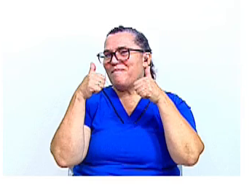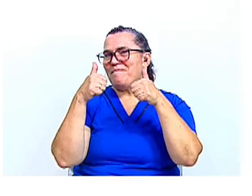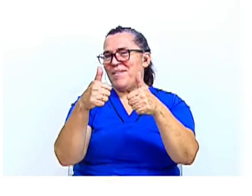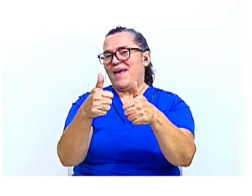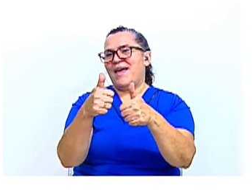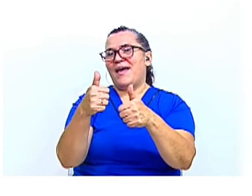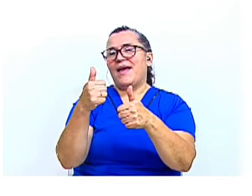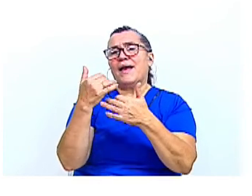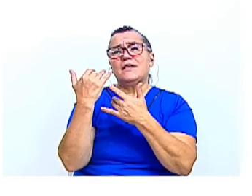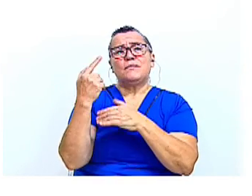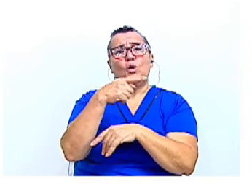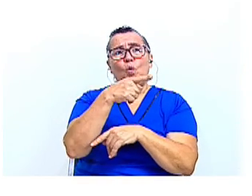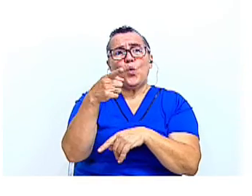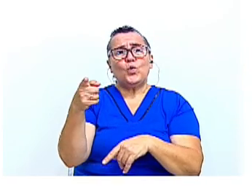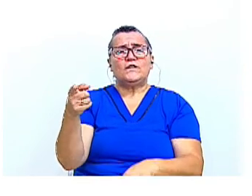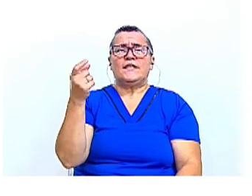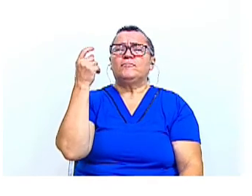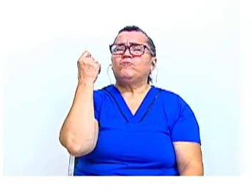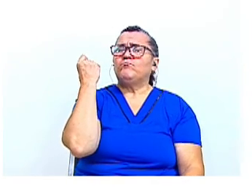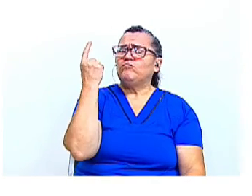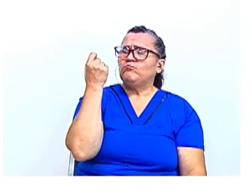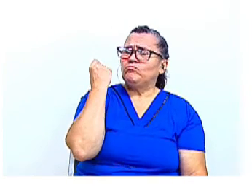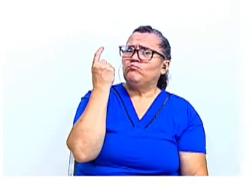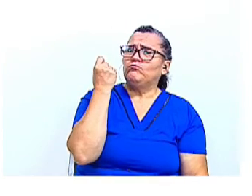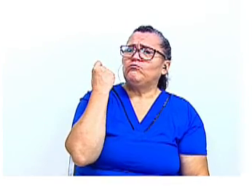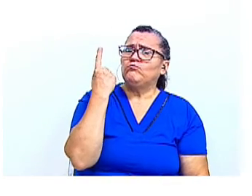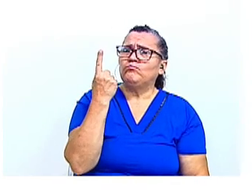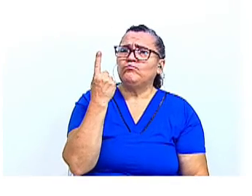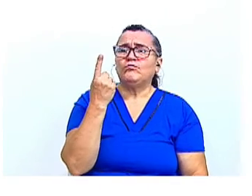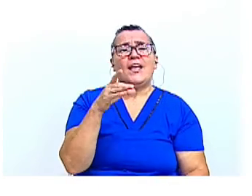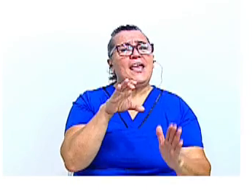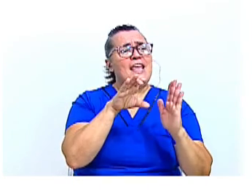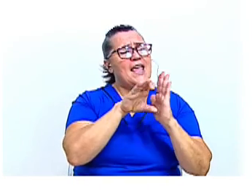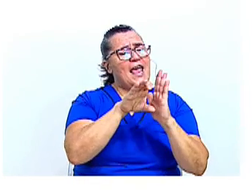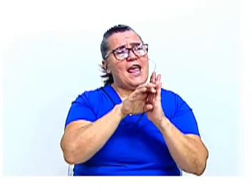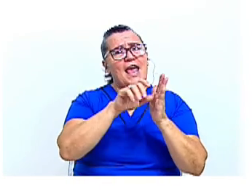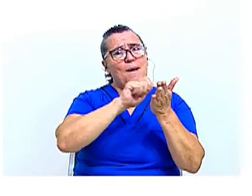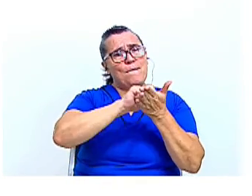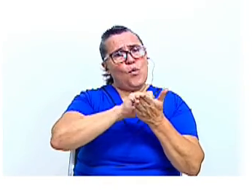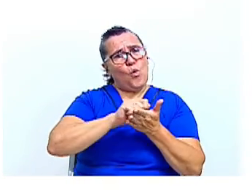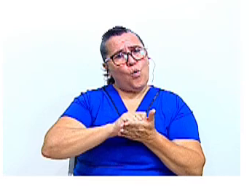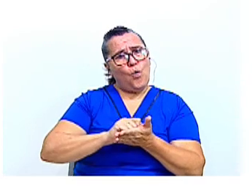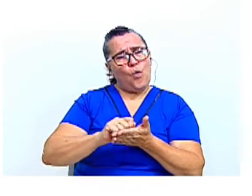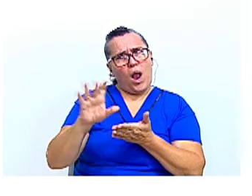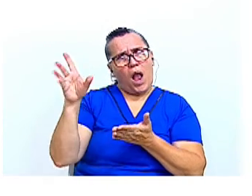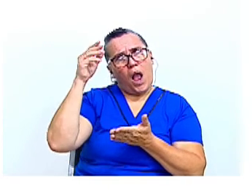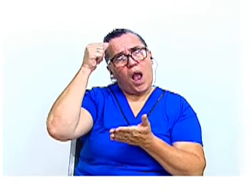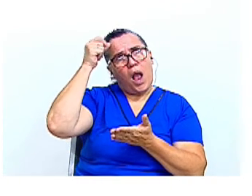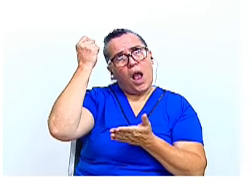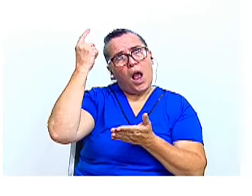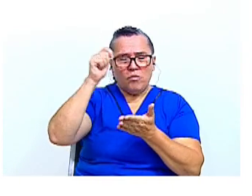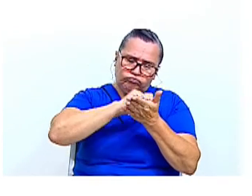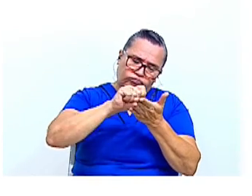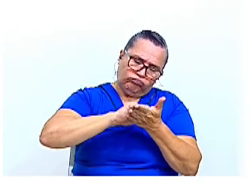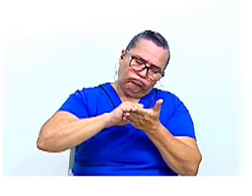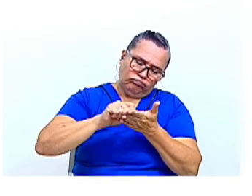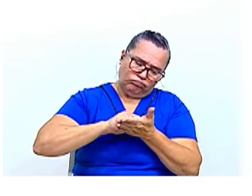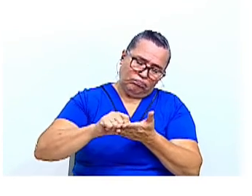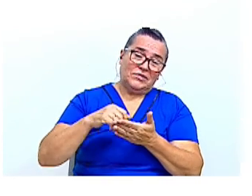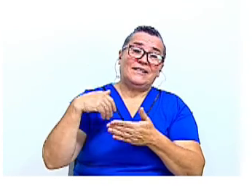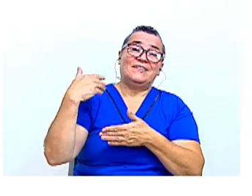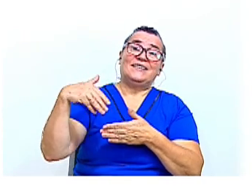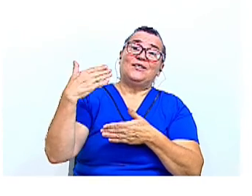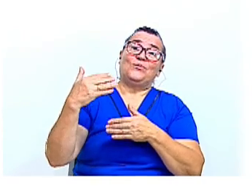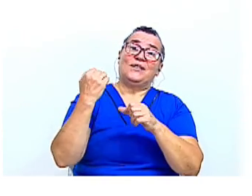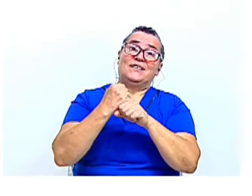espero que lo hayan comprendido, que lo hayan ejemplificado en su cuadernito para que ya les quede ahí y a la hora de hacer su trabajo en